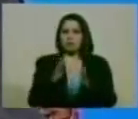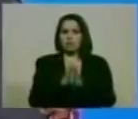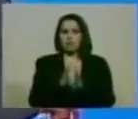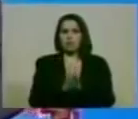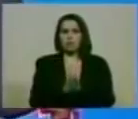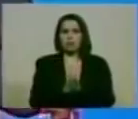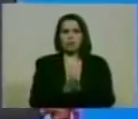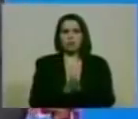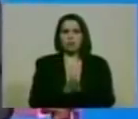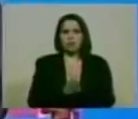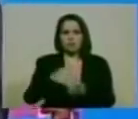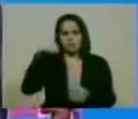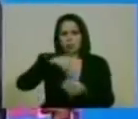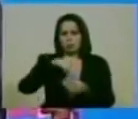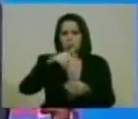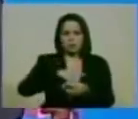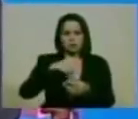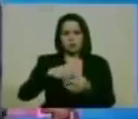métodos tradicionales, ¿verdad?